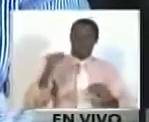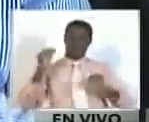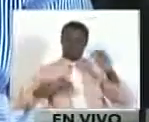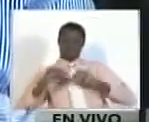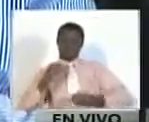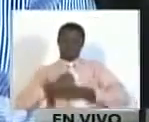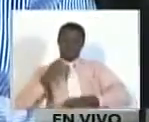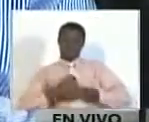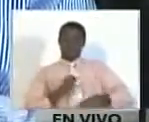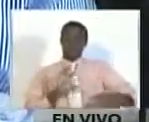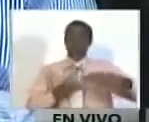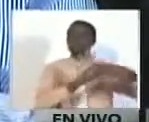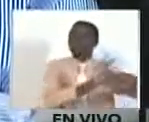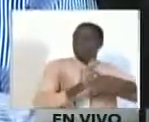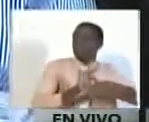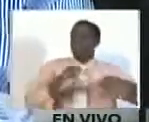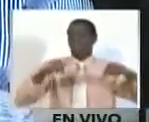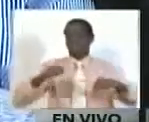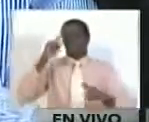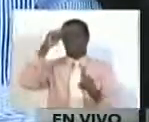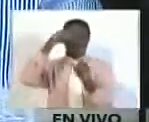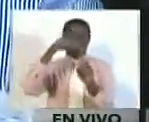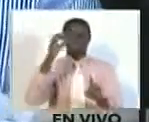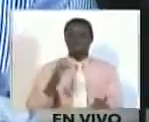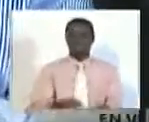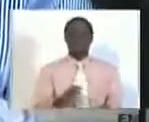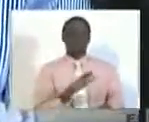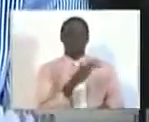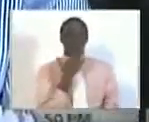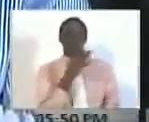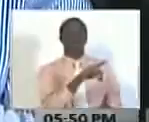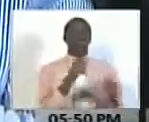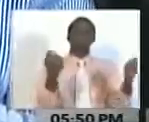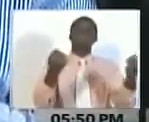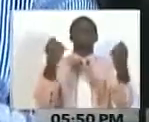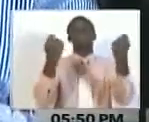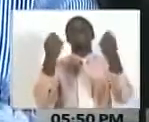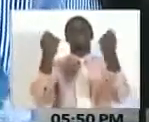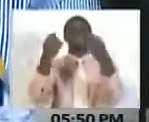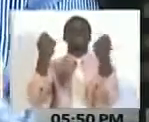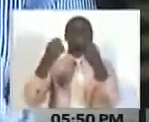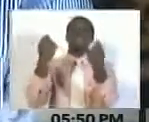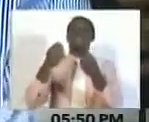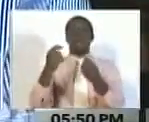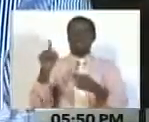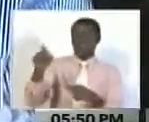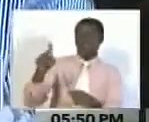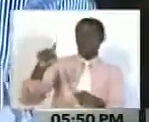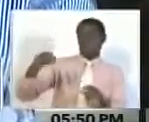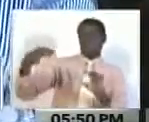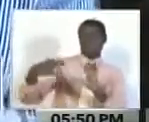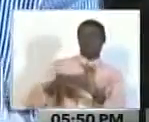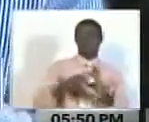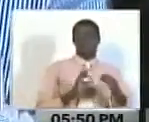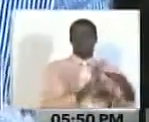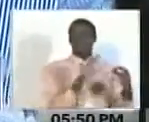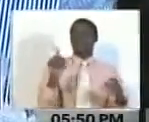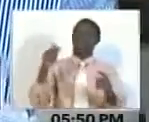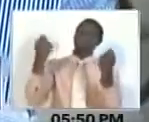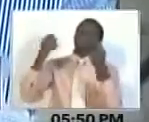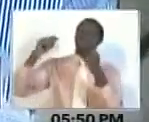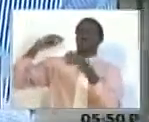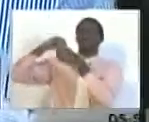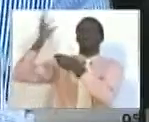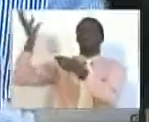dicen a un artista, yo te regalo un bajo o te lo dono, pero tú le estás haciendo publicidad de por vida a esa multinacional. ¿Por qué no hacerlo con artistas nacionales, con